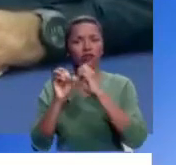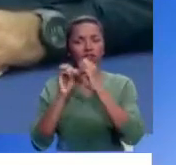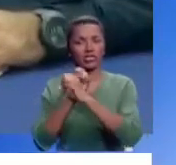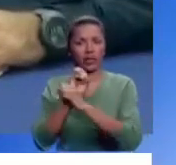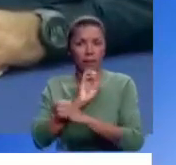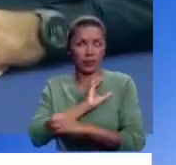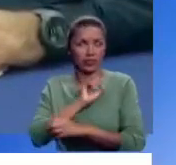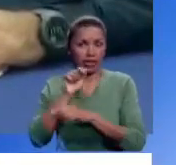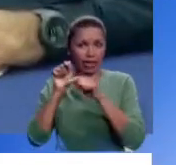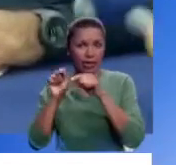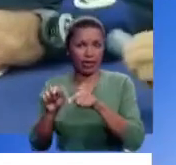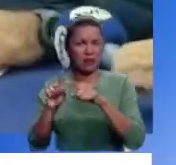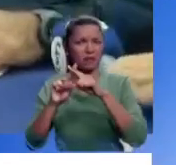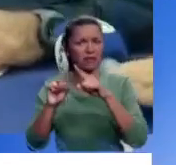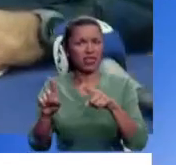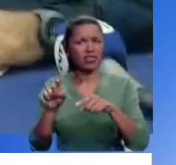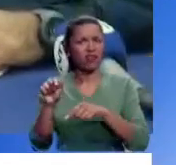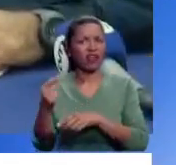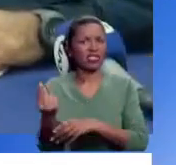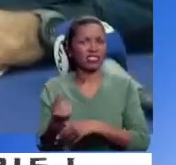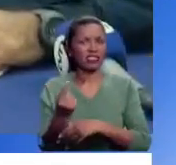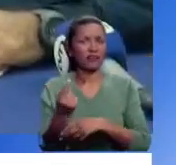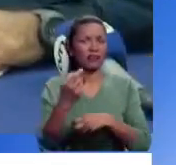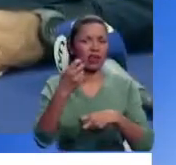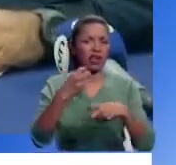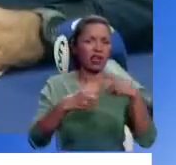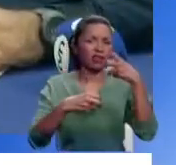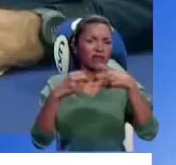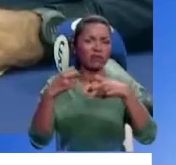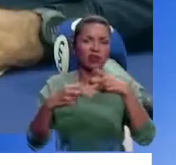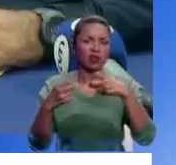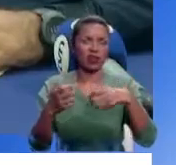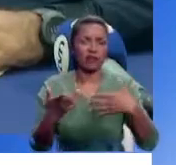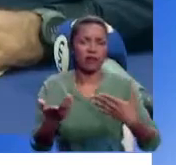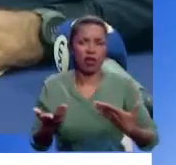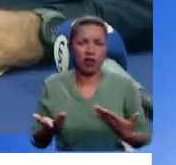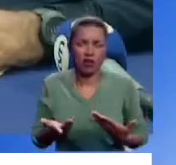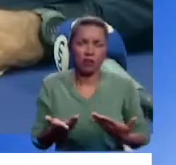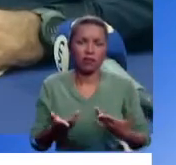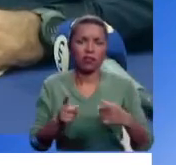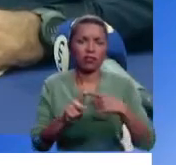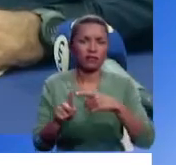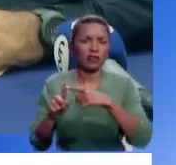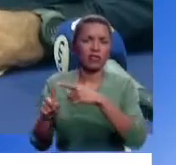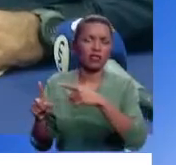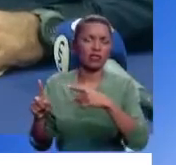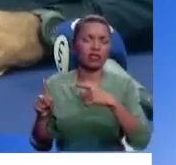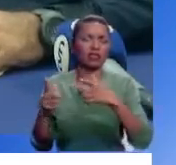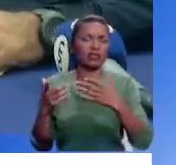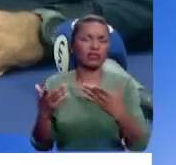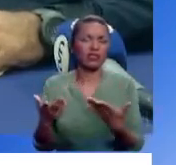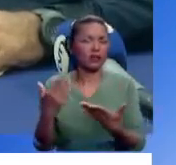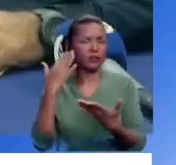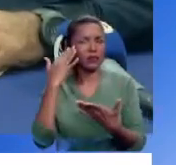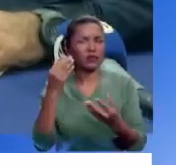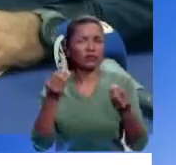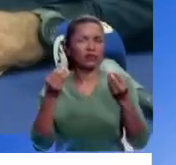ya que se dan, hay pandillerismo, hay de diferentes homicidios que han habido ahí. ¿Por qué